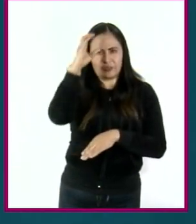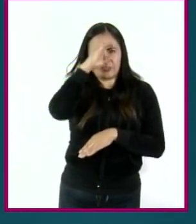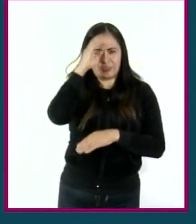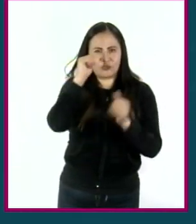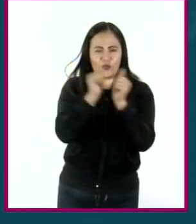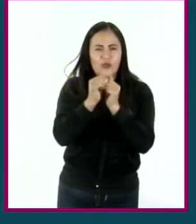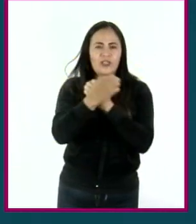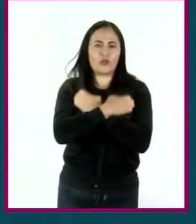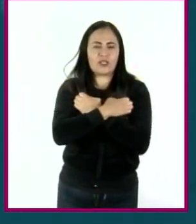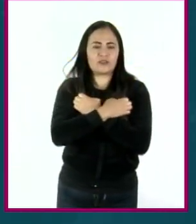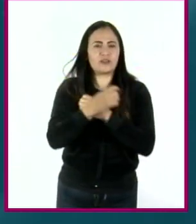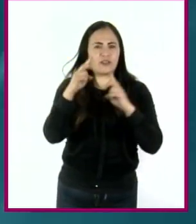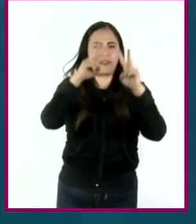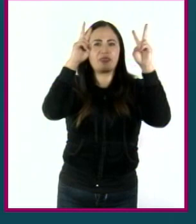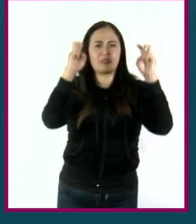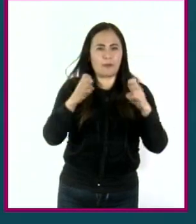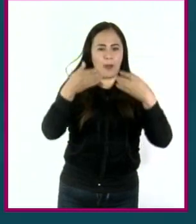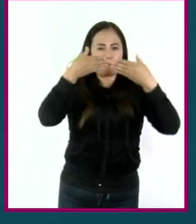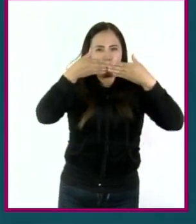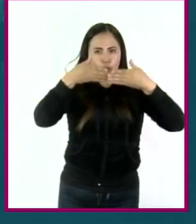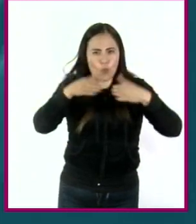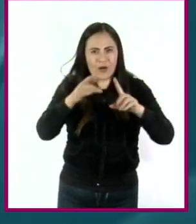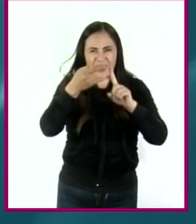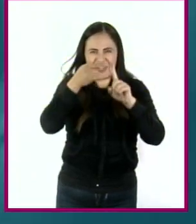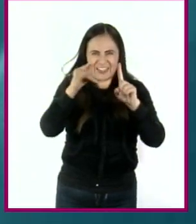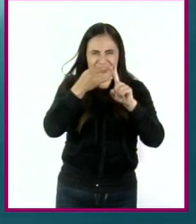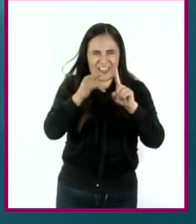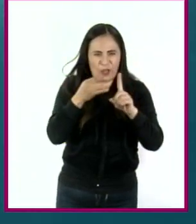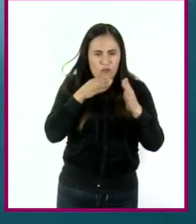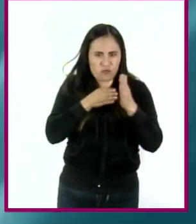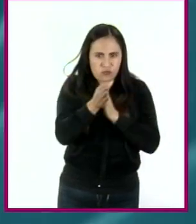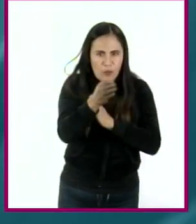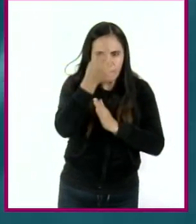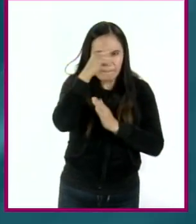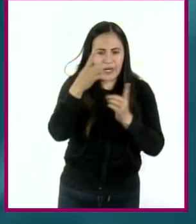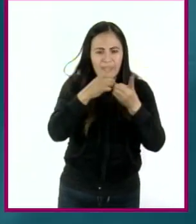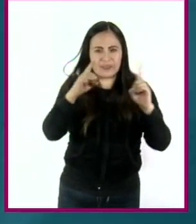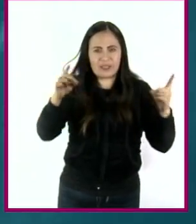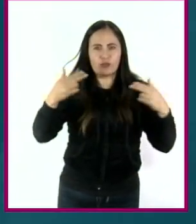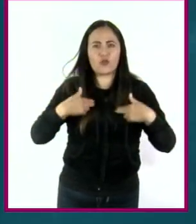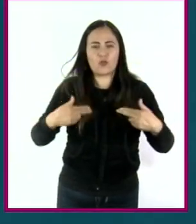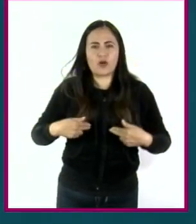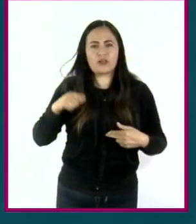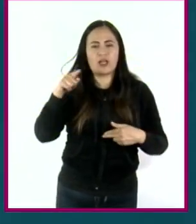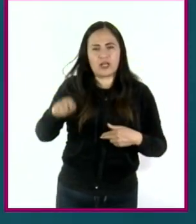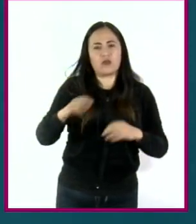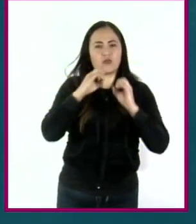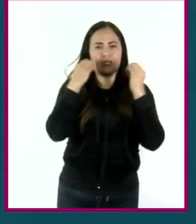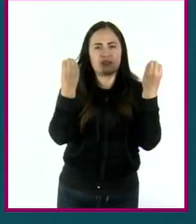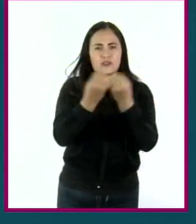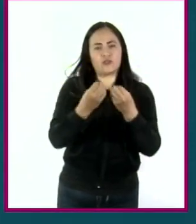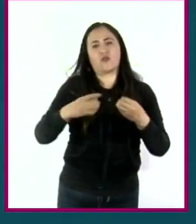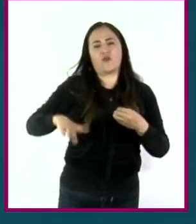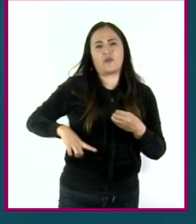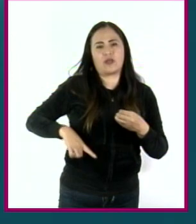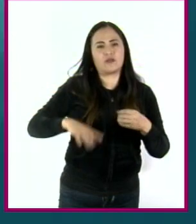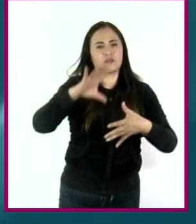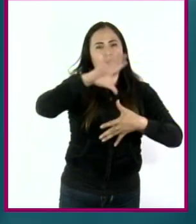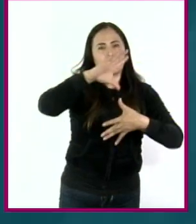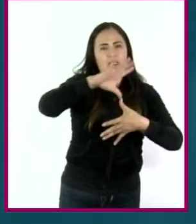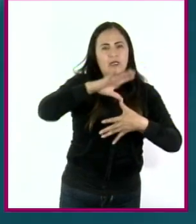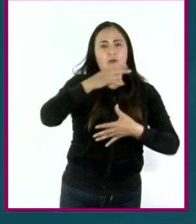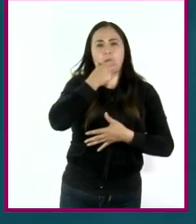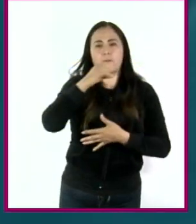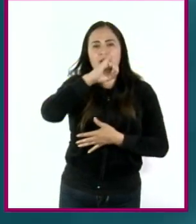llama Una puerta abierta hacia el desarrollo humano, de la Organización de los Estados Americanos. Su autor es Jesús G.